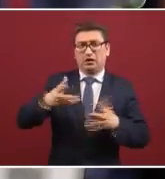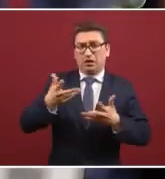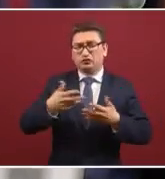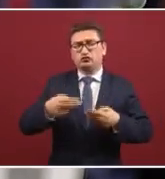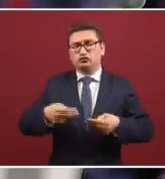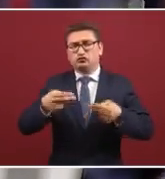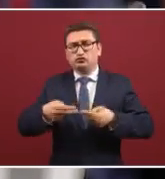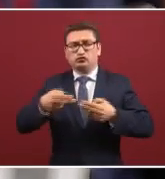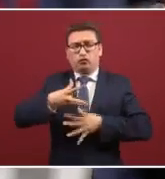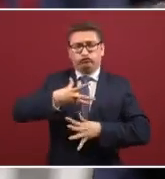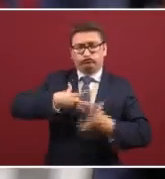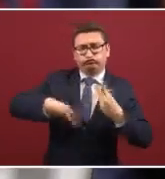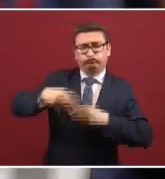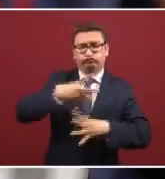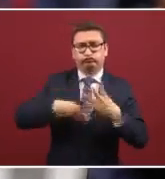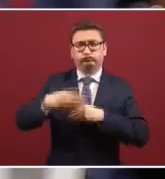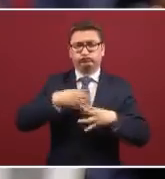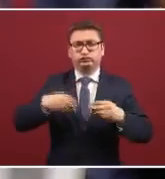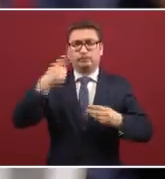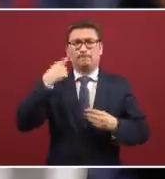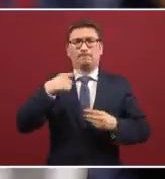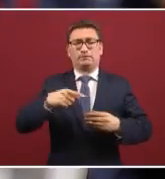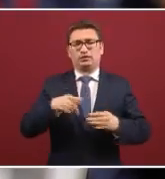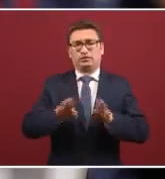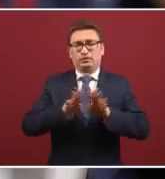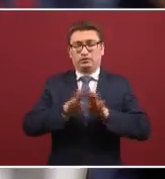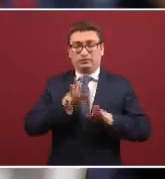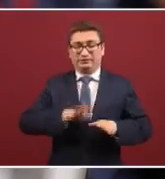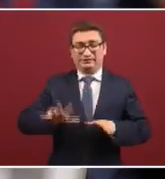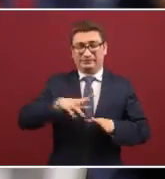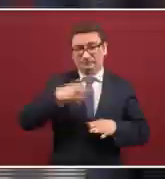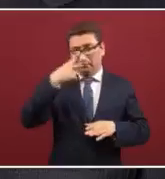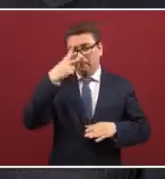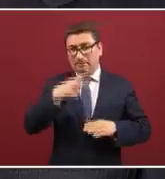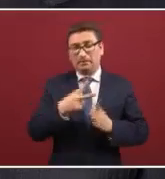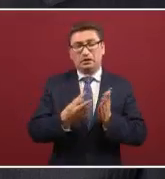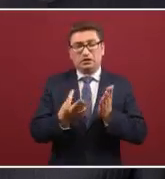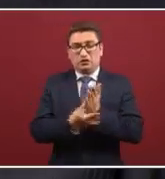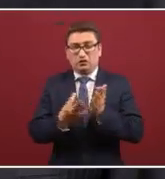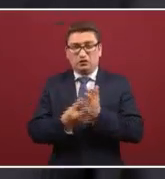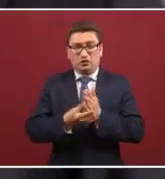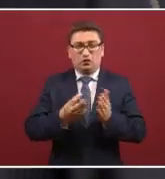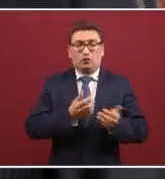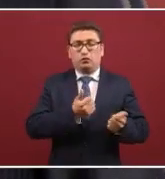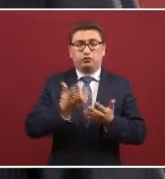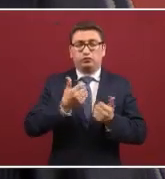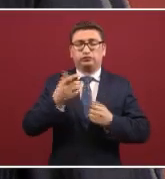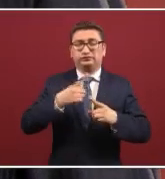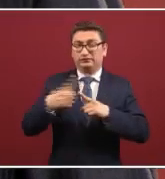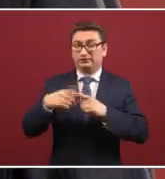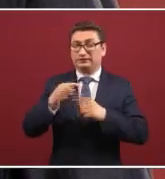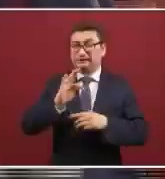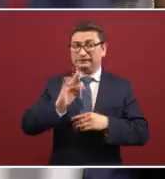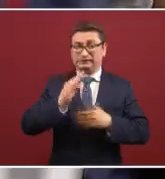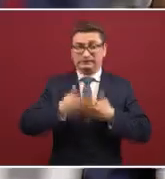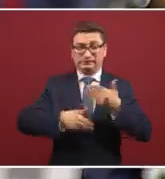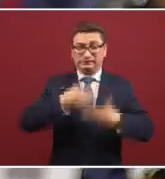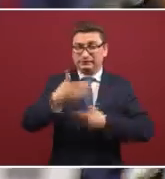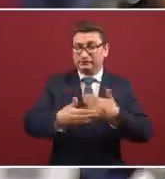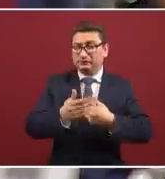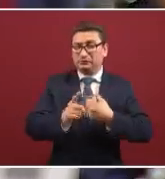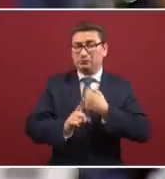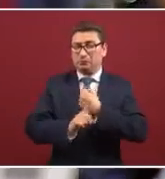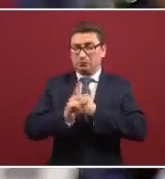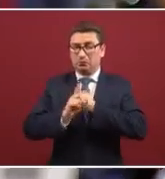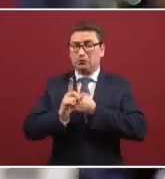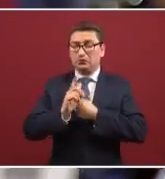amplias aportaciones a la industria acerera del país. Preguntarle si no hay un riesgo que precisamente se esté dando en